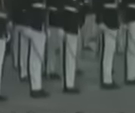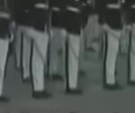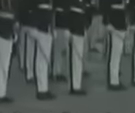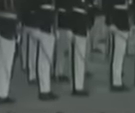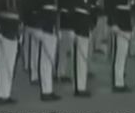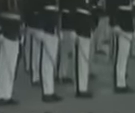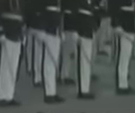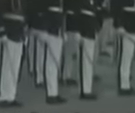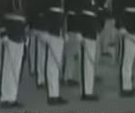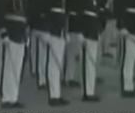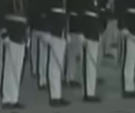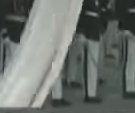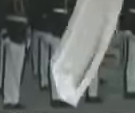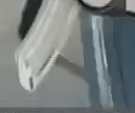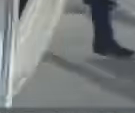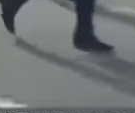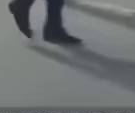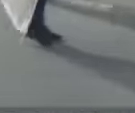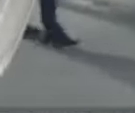nuestra Fuerza Armada Nacional Bolivariana.